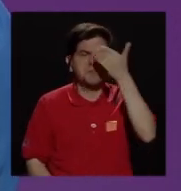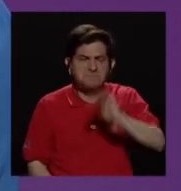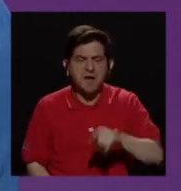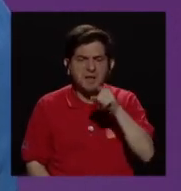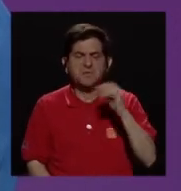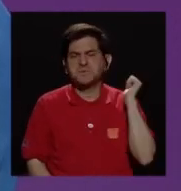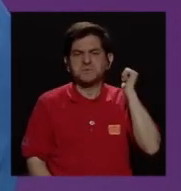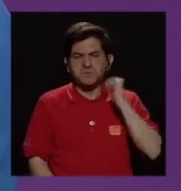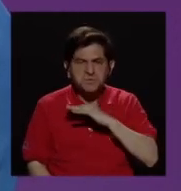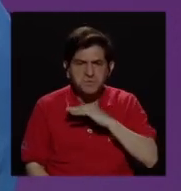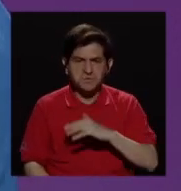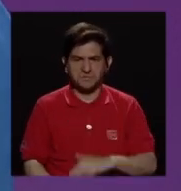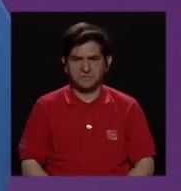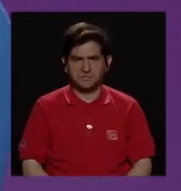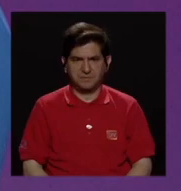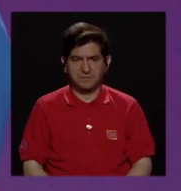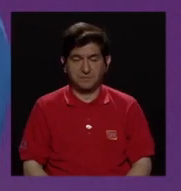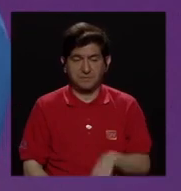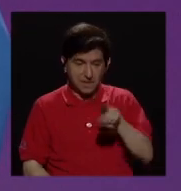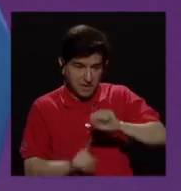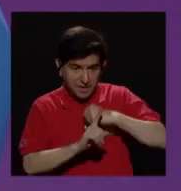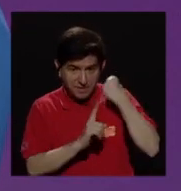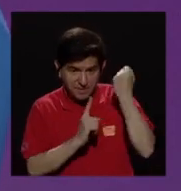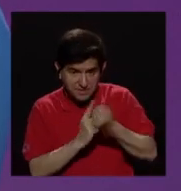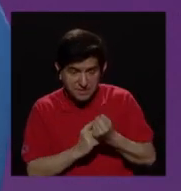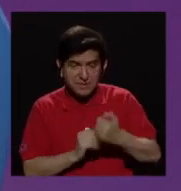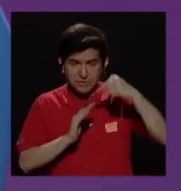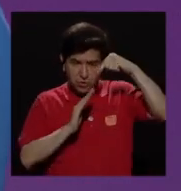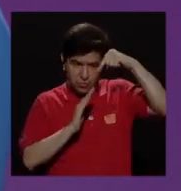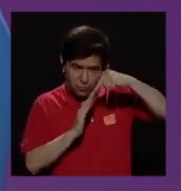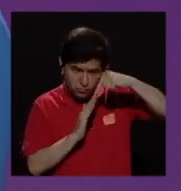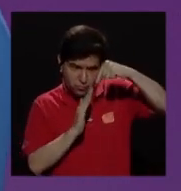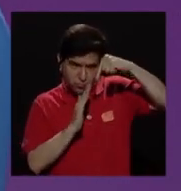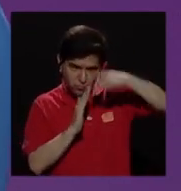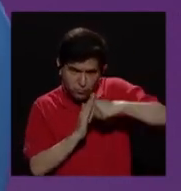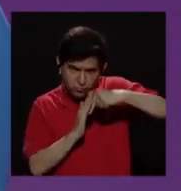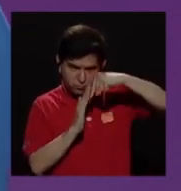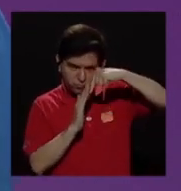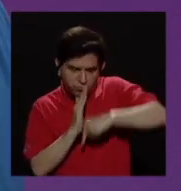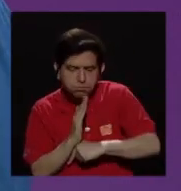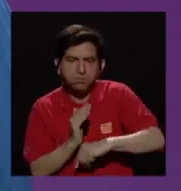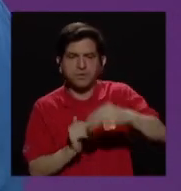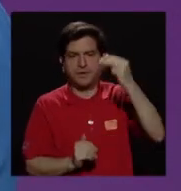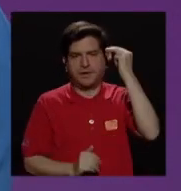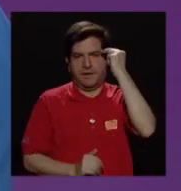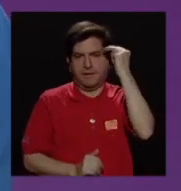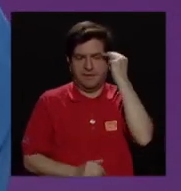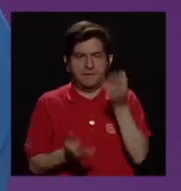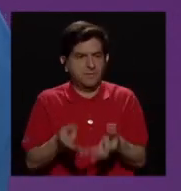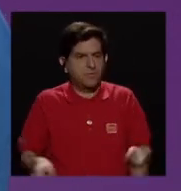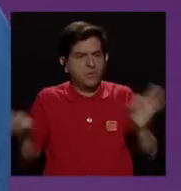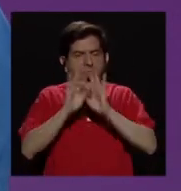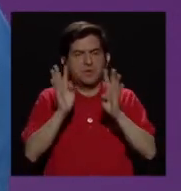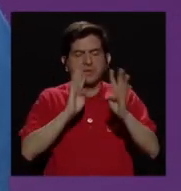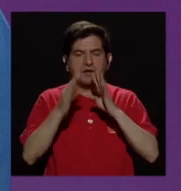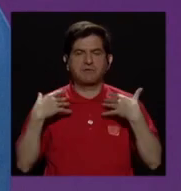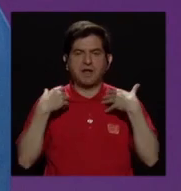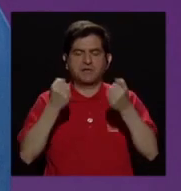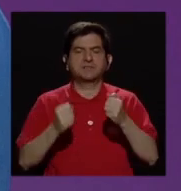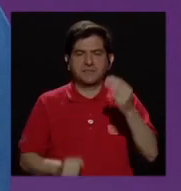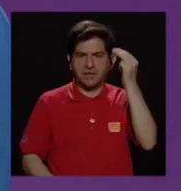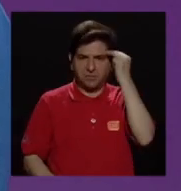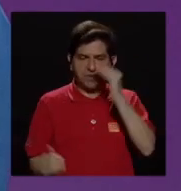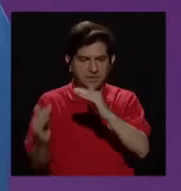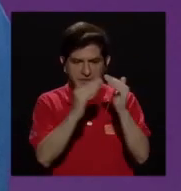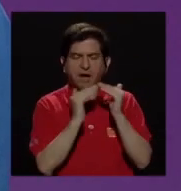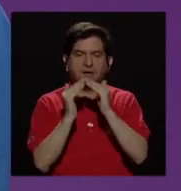lo sucio, y si eso, eso termina calando tu mente. Por eso la importancia de hablar de la salud mental de estas